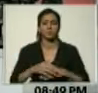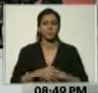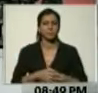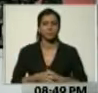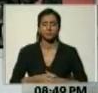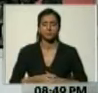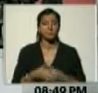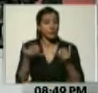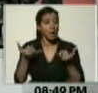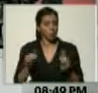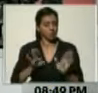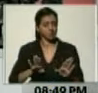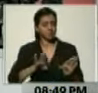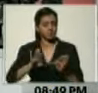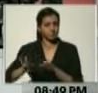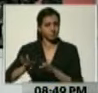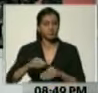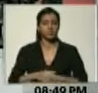Ahora,